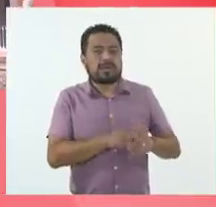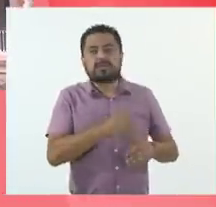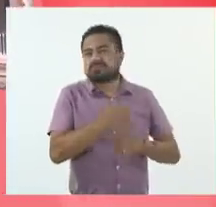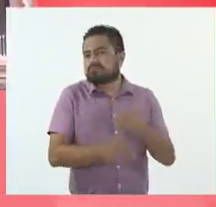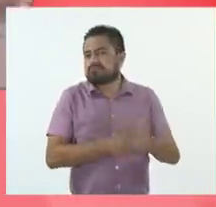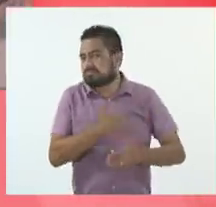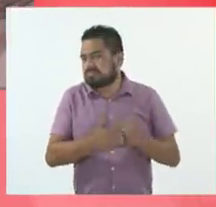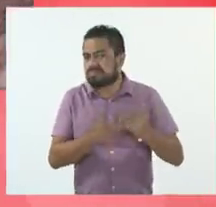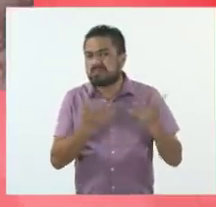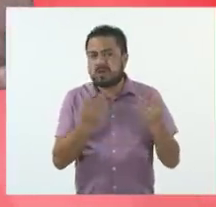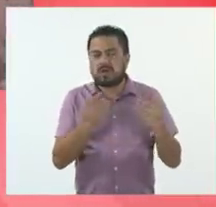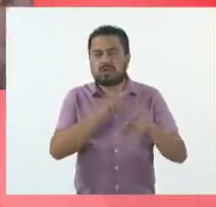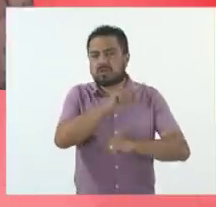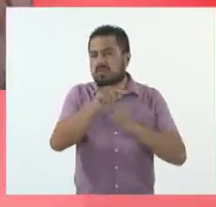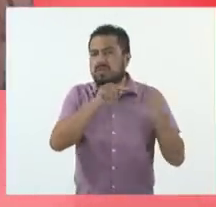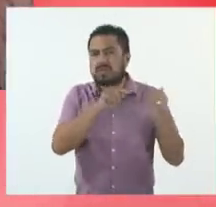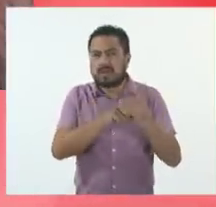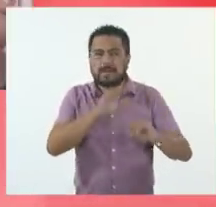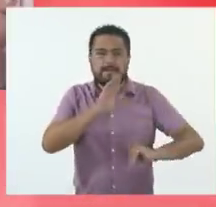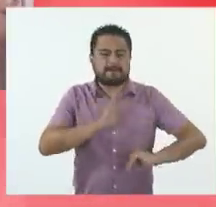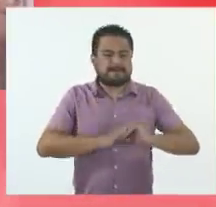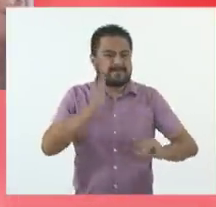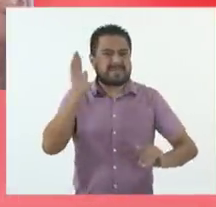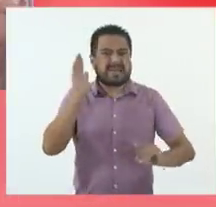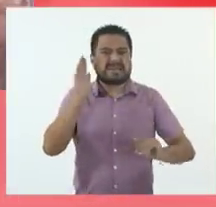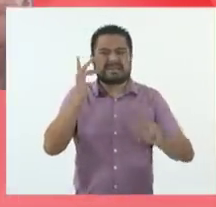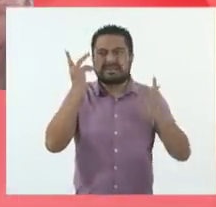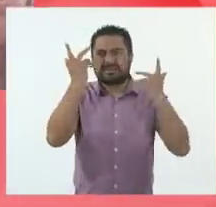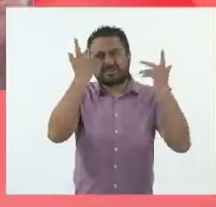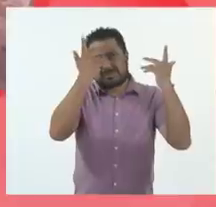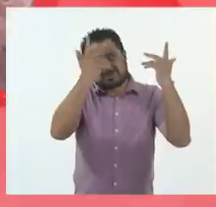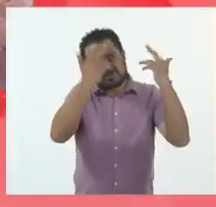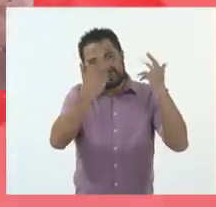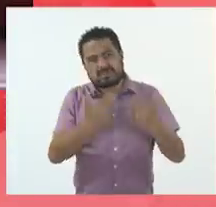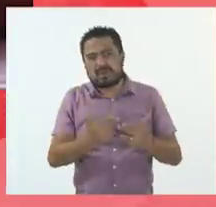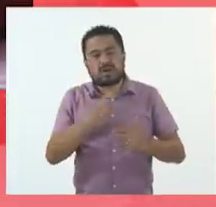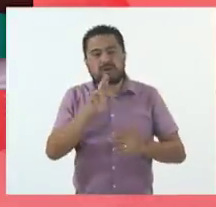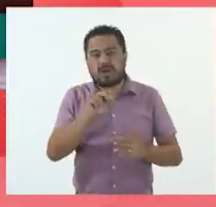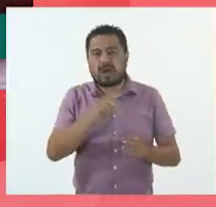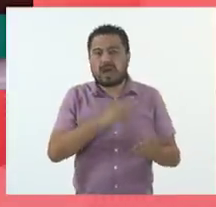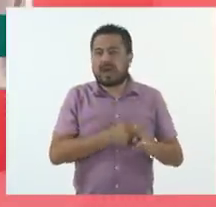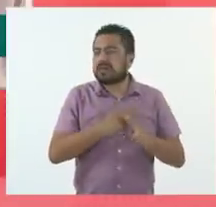muchas partes que están un poco destrozadas. Y no fue hasta